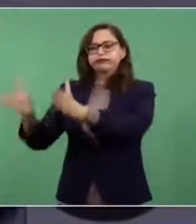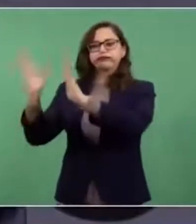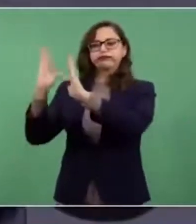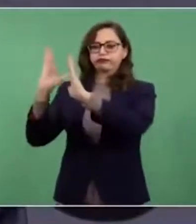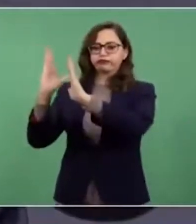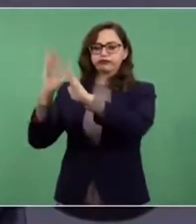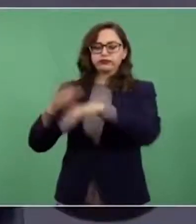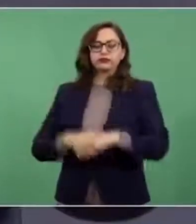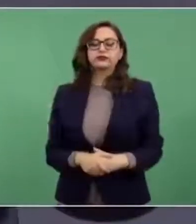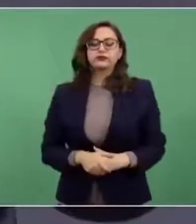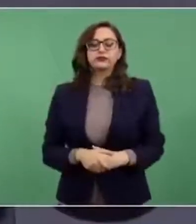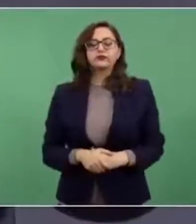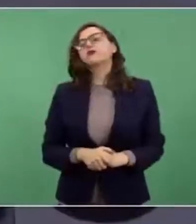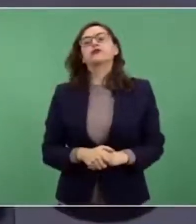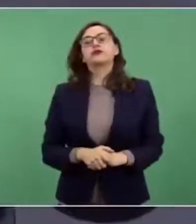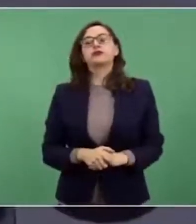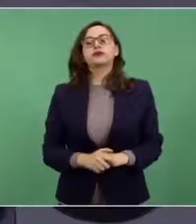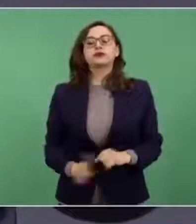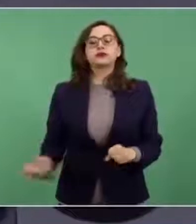Todos los días